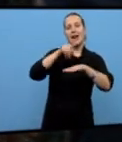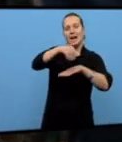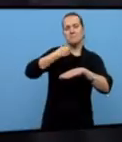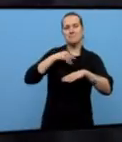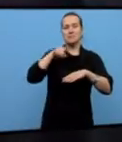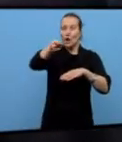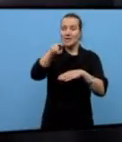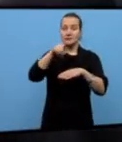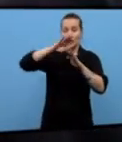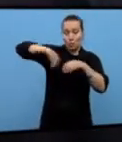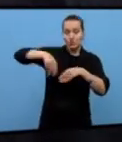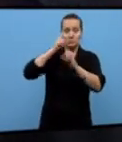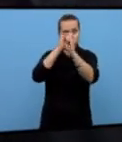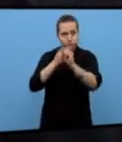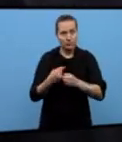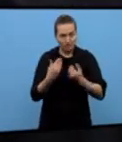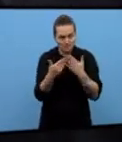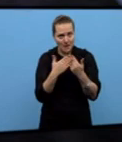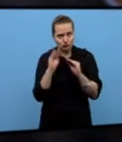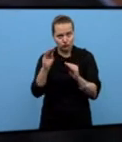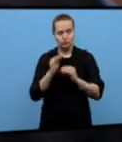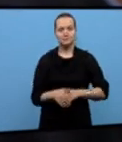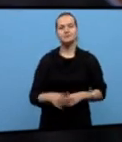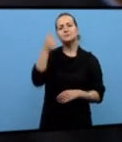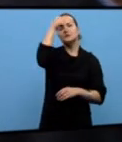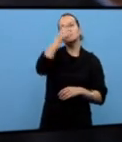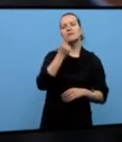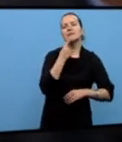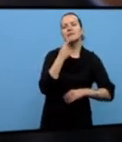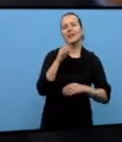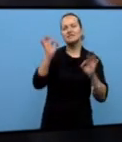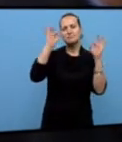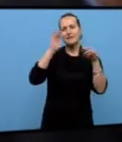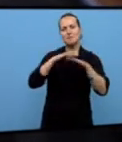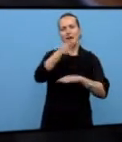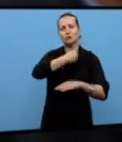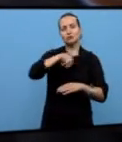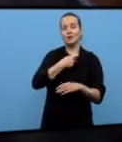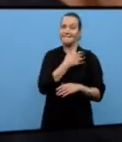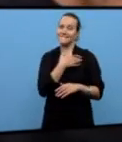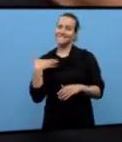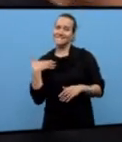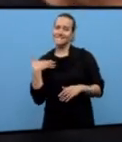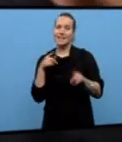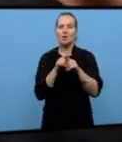do monumento. É especial para todos nosotros y yo quisiera que